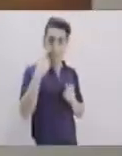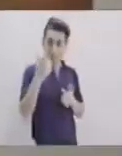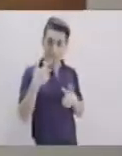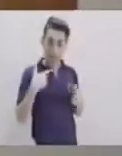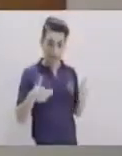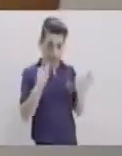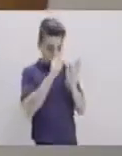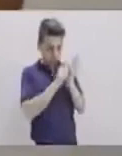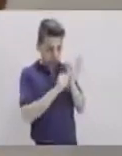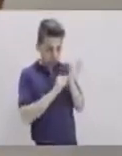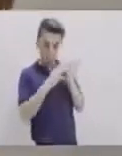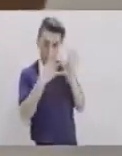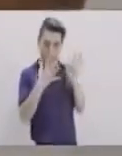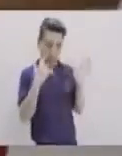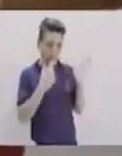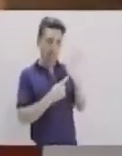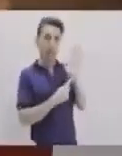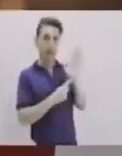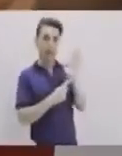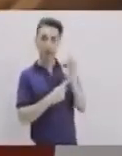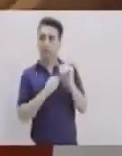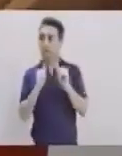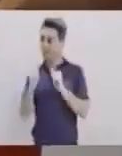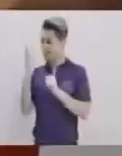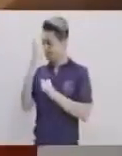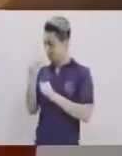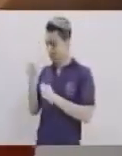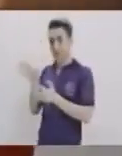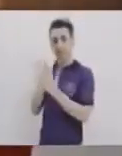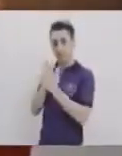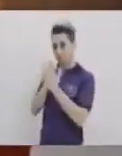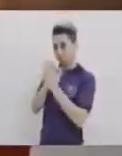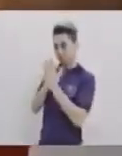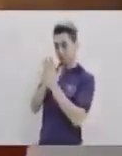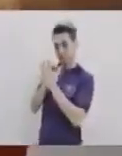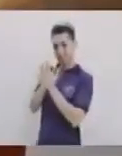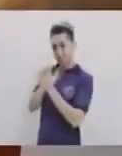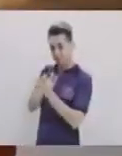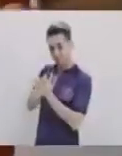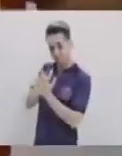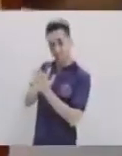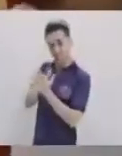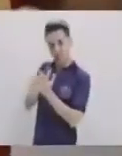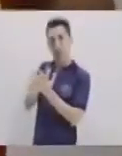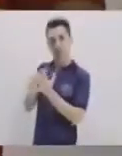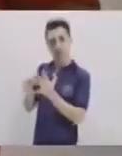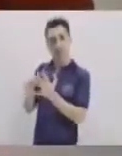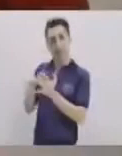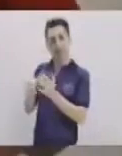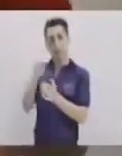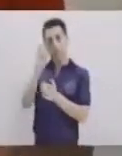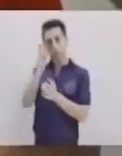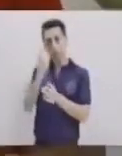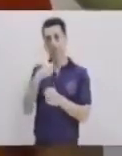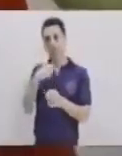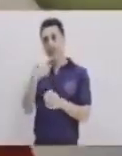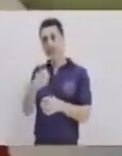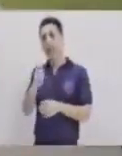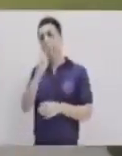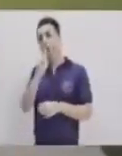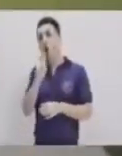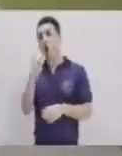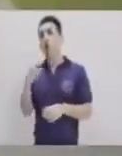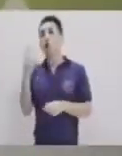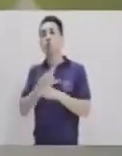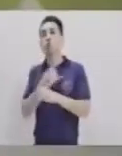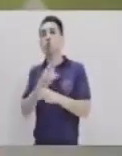de esta manera. Queda bastante bonito y se logra apreciar súper bien la textura. Sí, claro. O sea, ahí porque te decía de que es